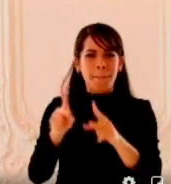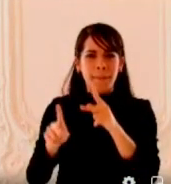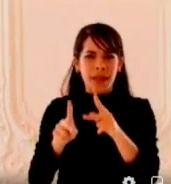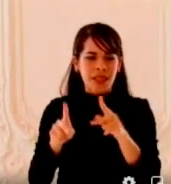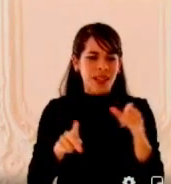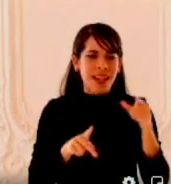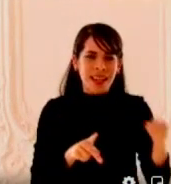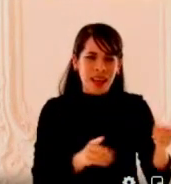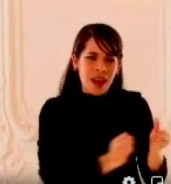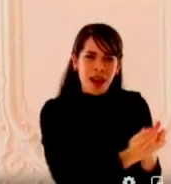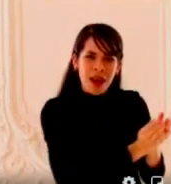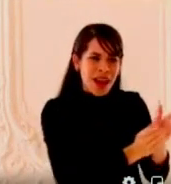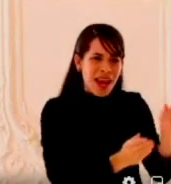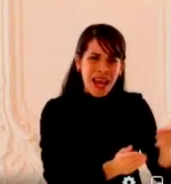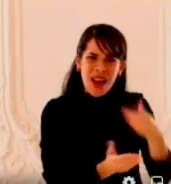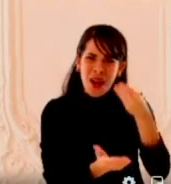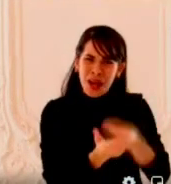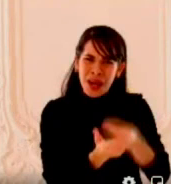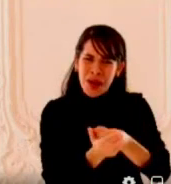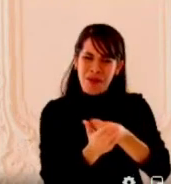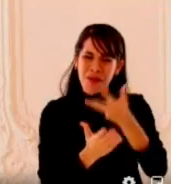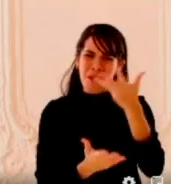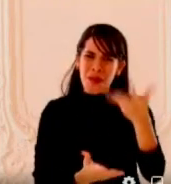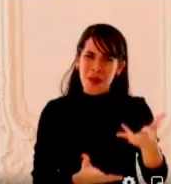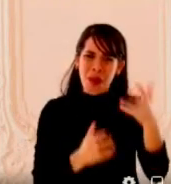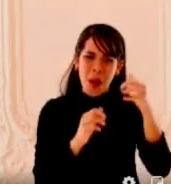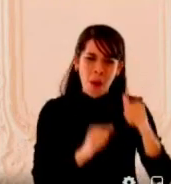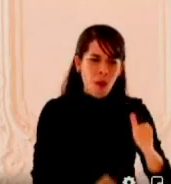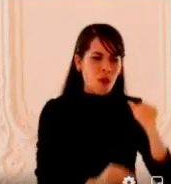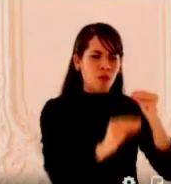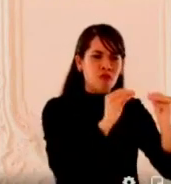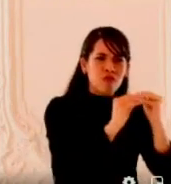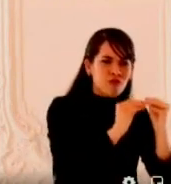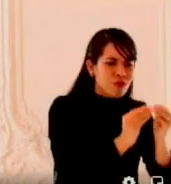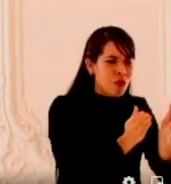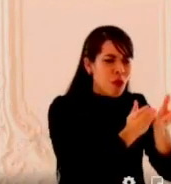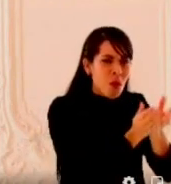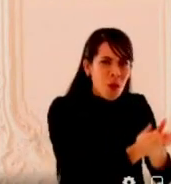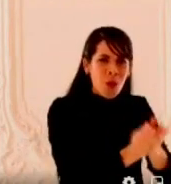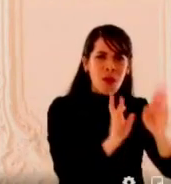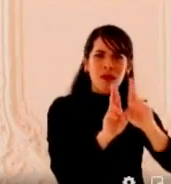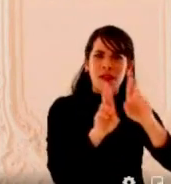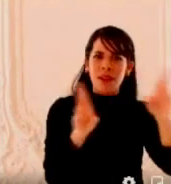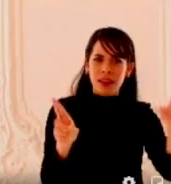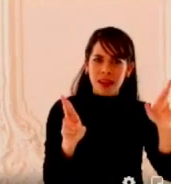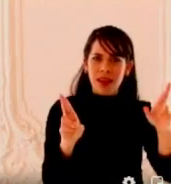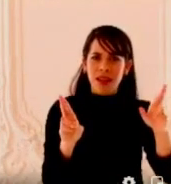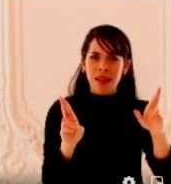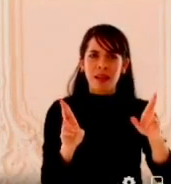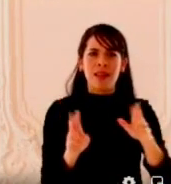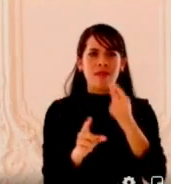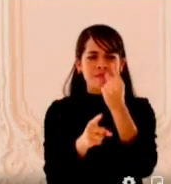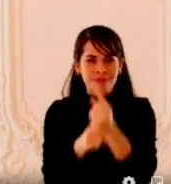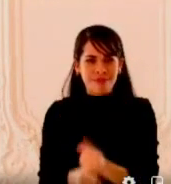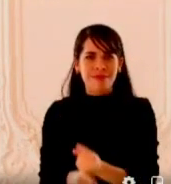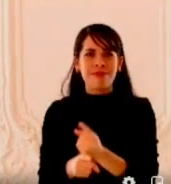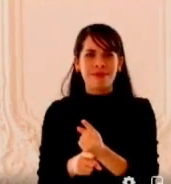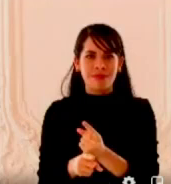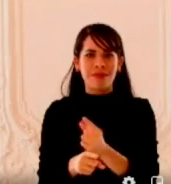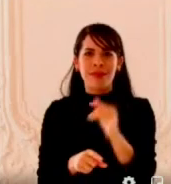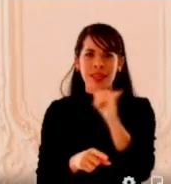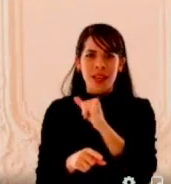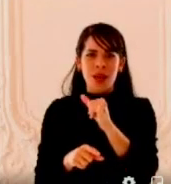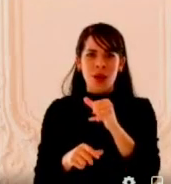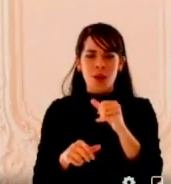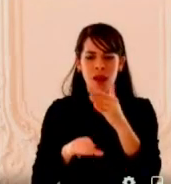que invertir miles de dólares para poder reparar sus embarcaciones en otras jurisdicciones. Podremos seguir